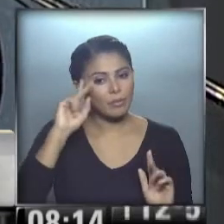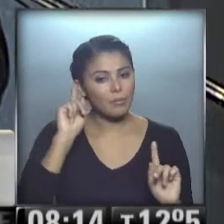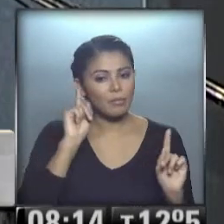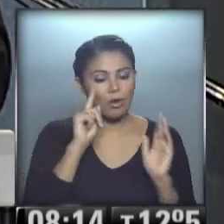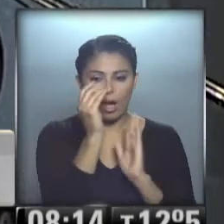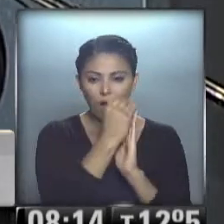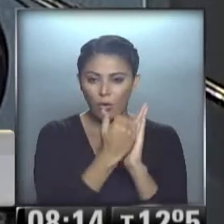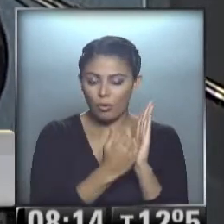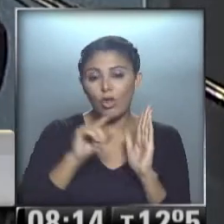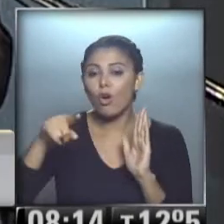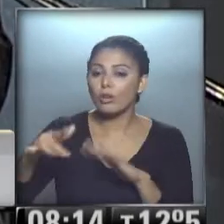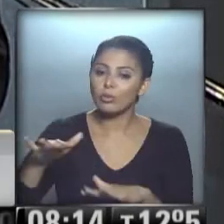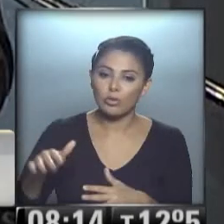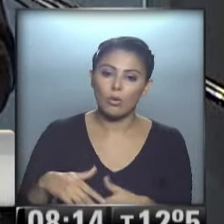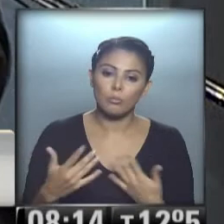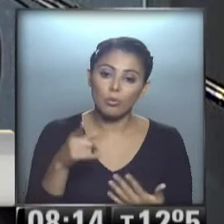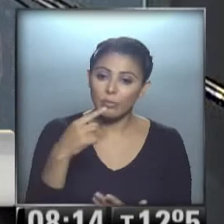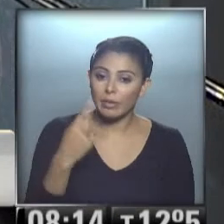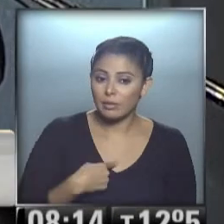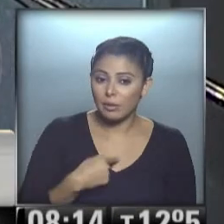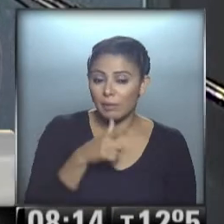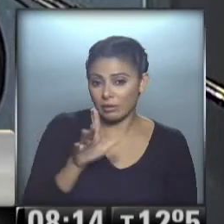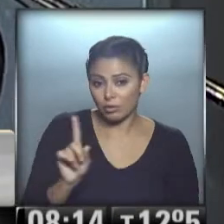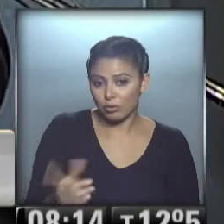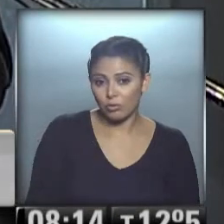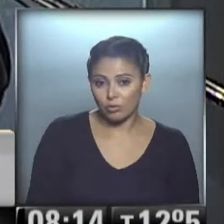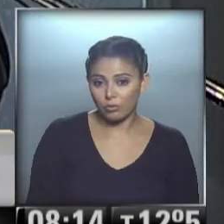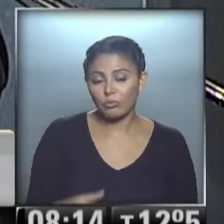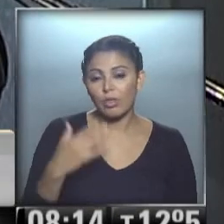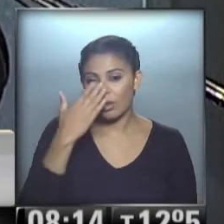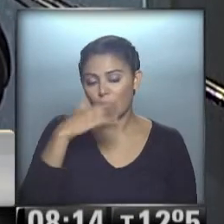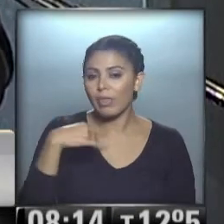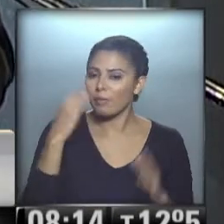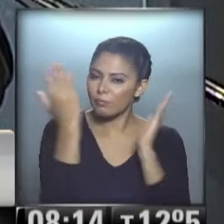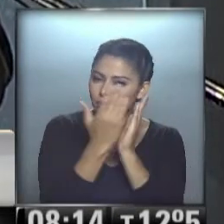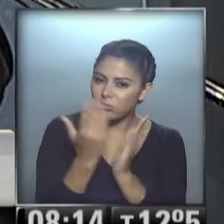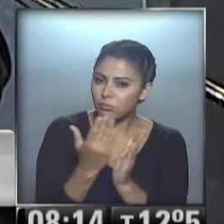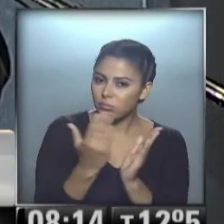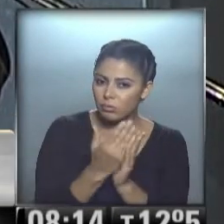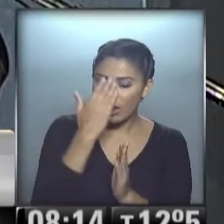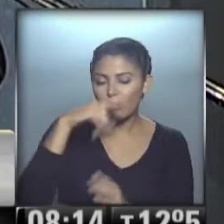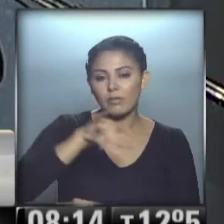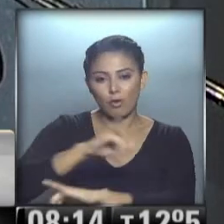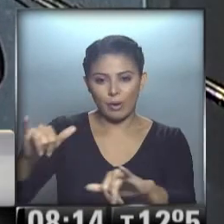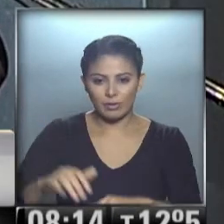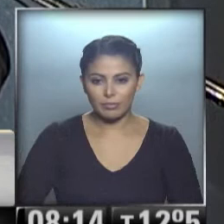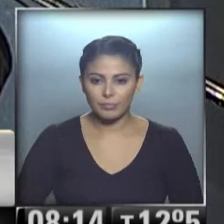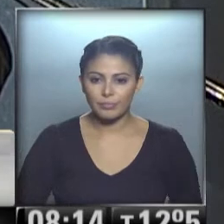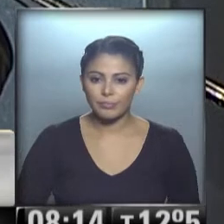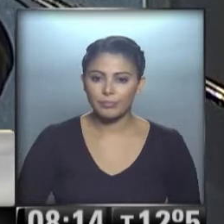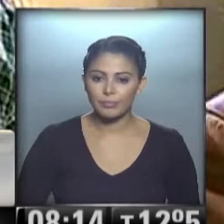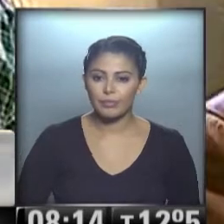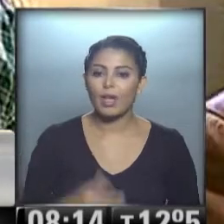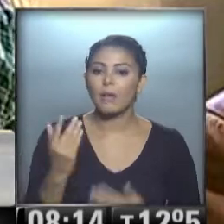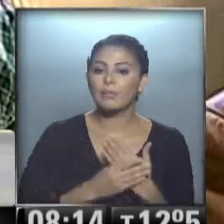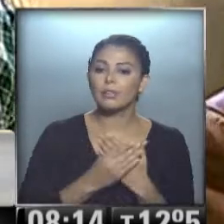acuerdos. Y en otros, evidentemente, por lo que usted me dice, no, eso será motivo de revisión y de ulterior información. Ministro